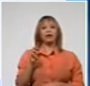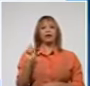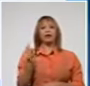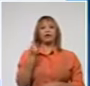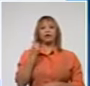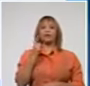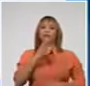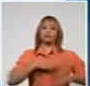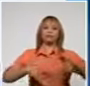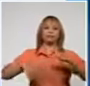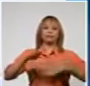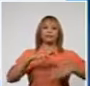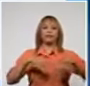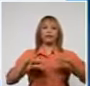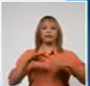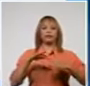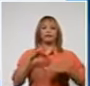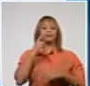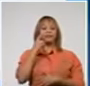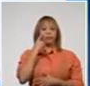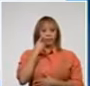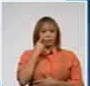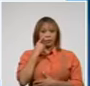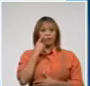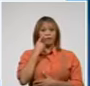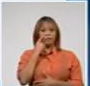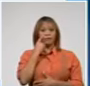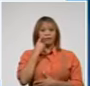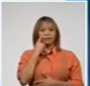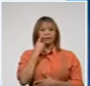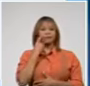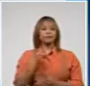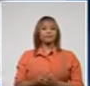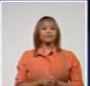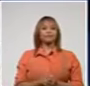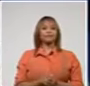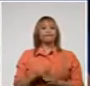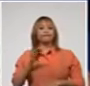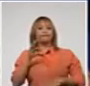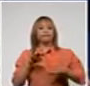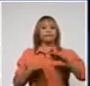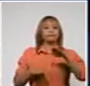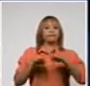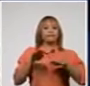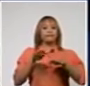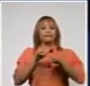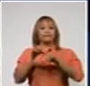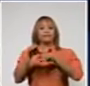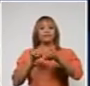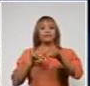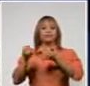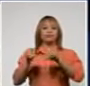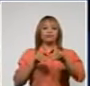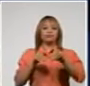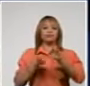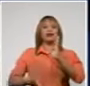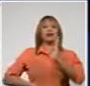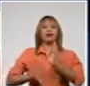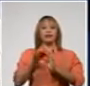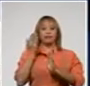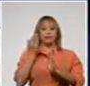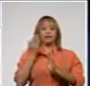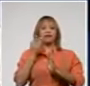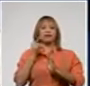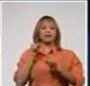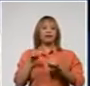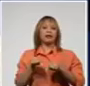Playa. Como ustedes ven, una dispersión elevada en la ciudad